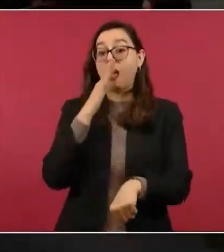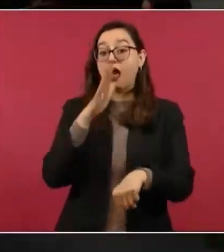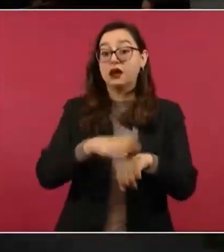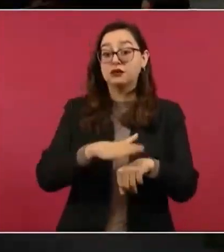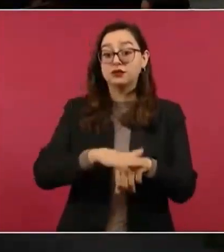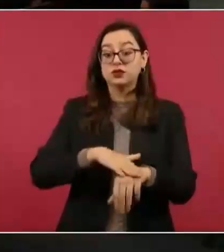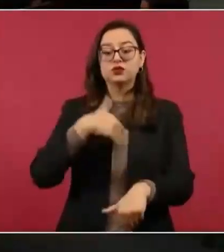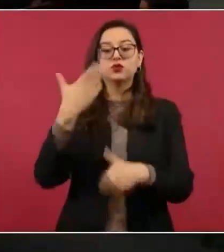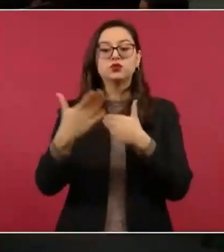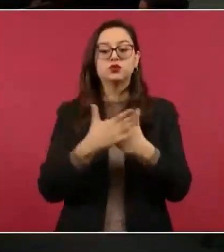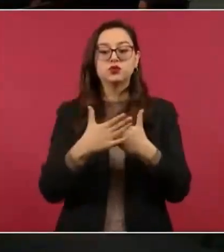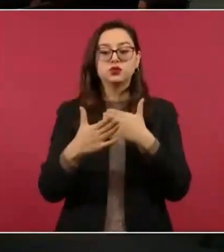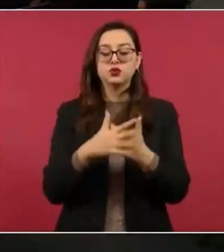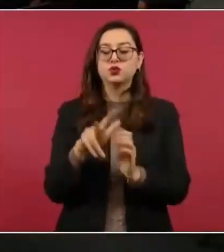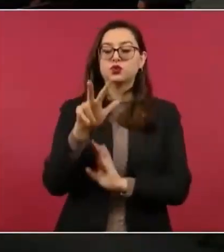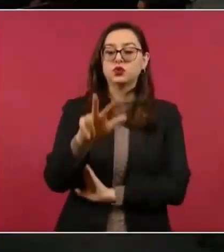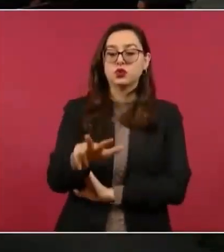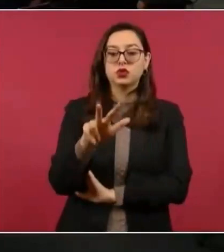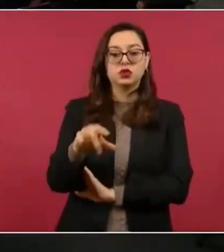de marzo